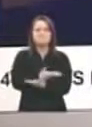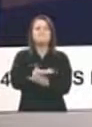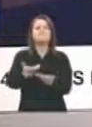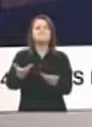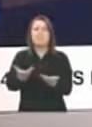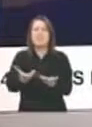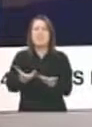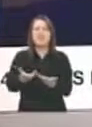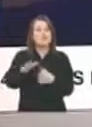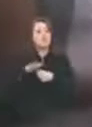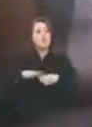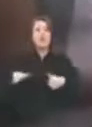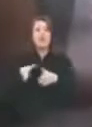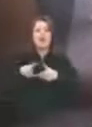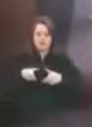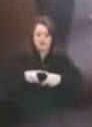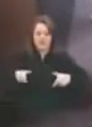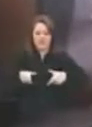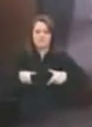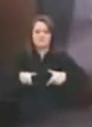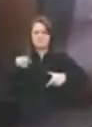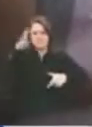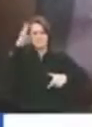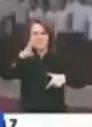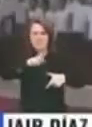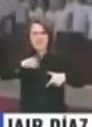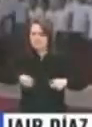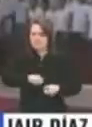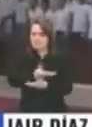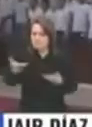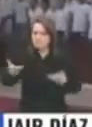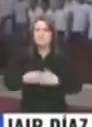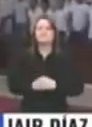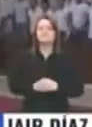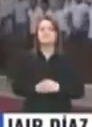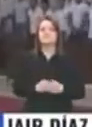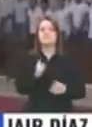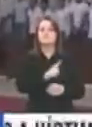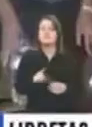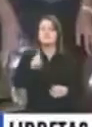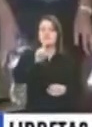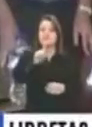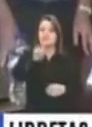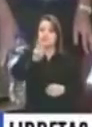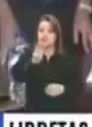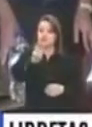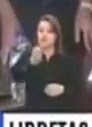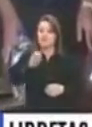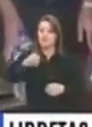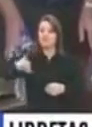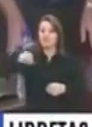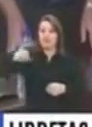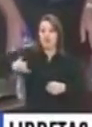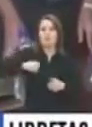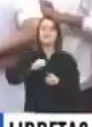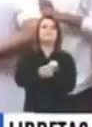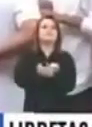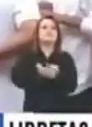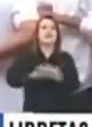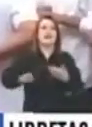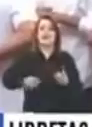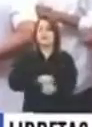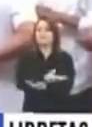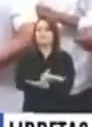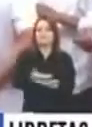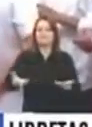nos tiene los detalles. Acompañados de sus familiares, asistieron los 180 jóvenes a la entrega de su libreta militar gratis.